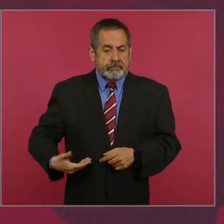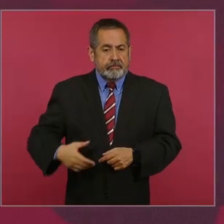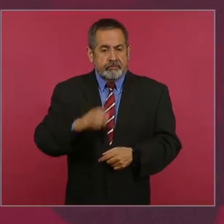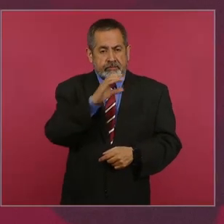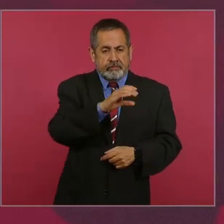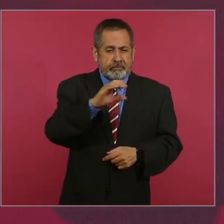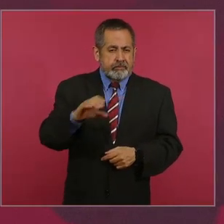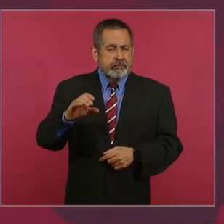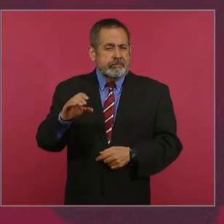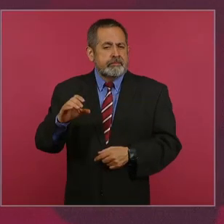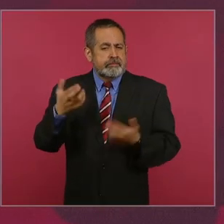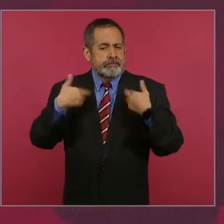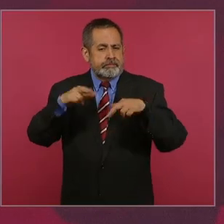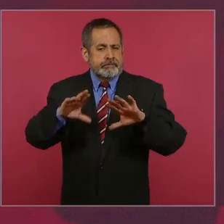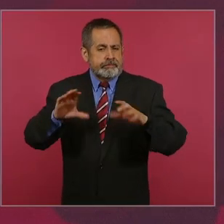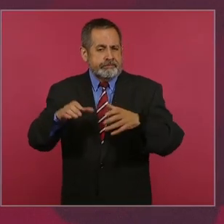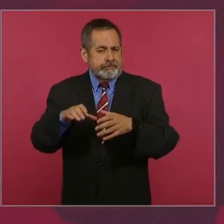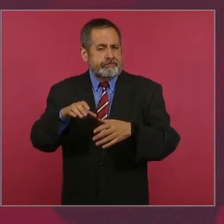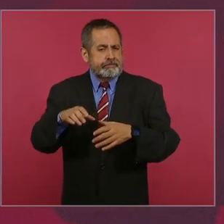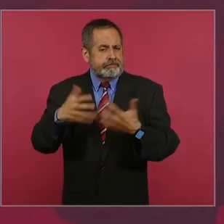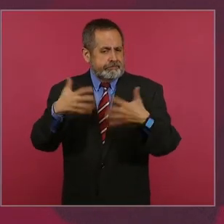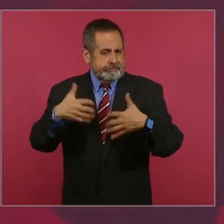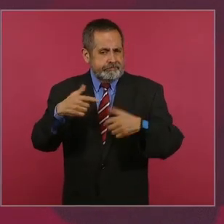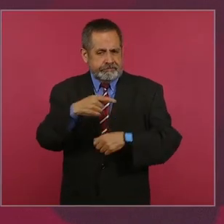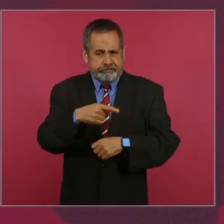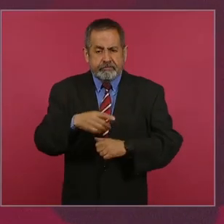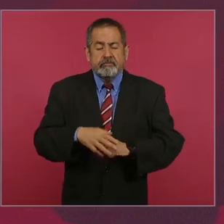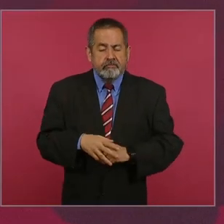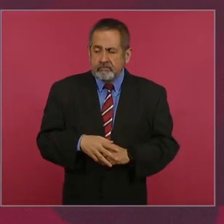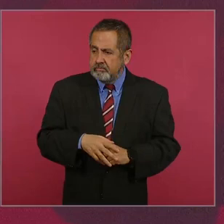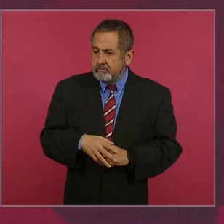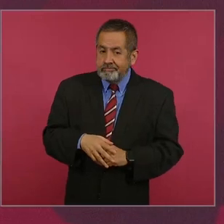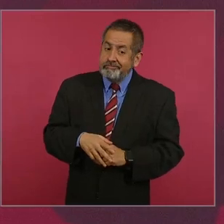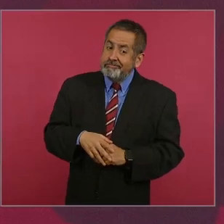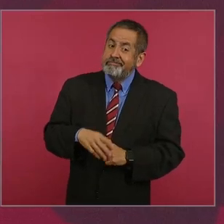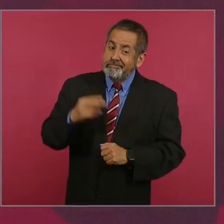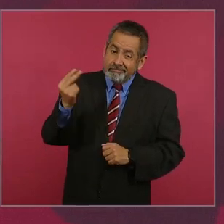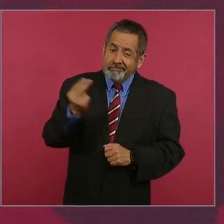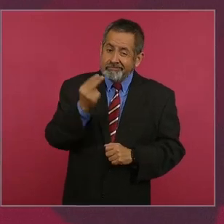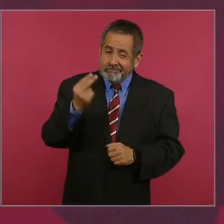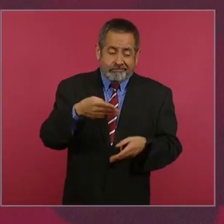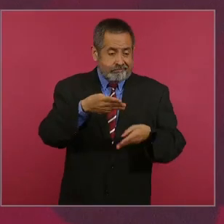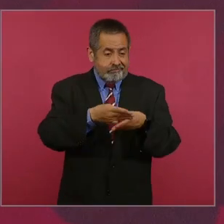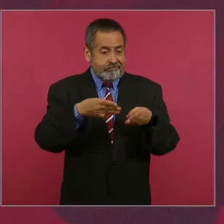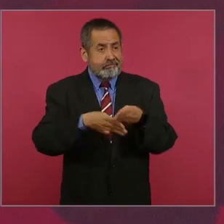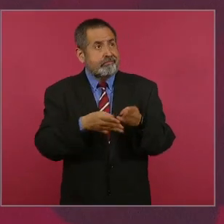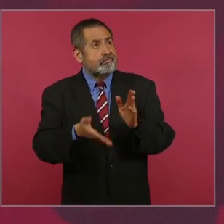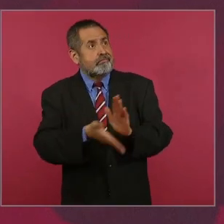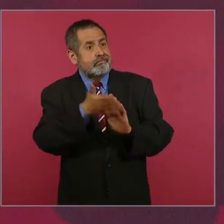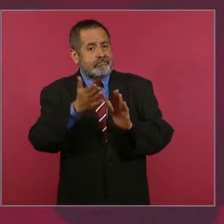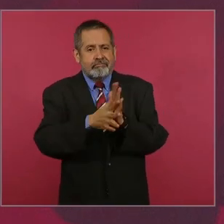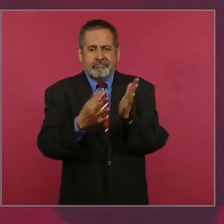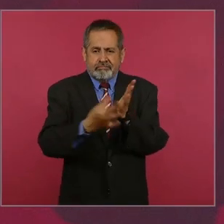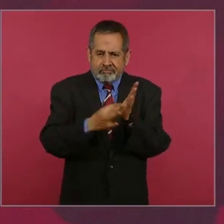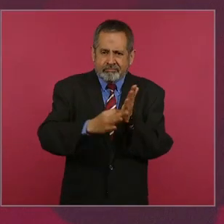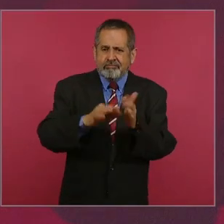Coordinador Empresarial, porque se van a requerir muchos materiales de construcción.